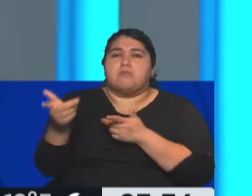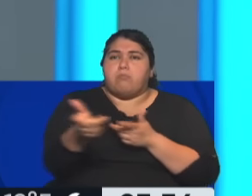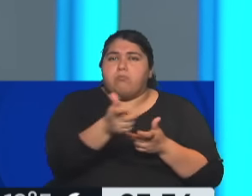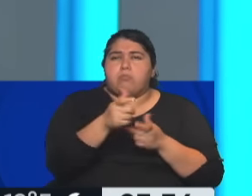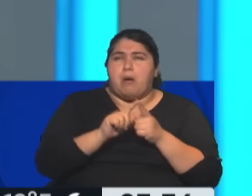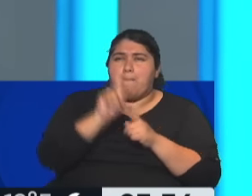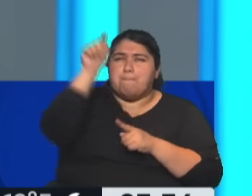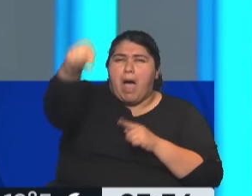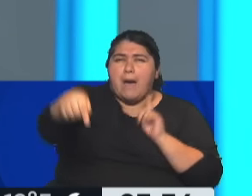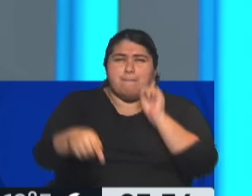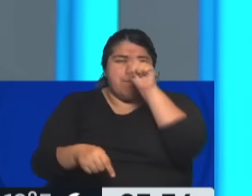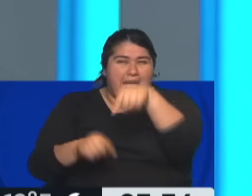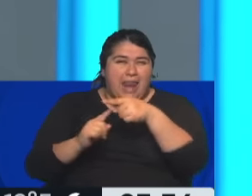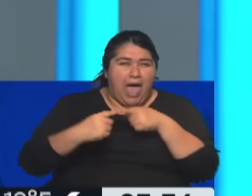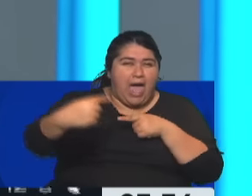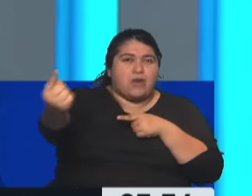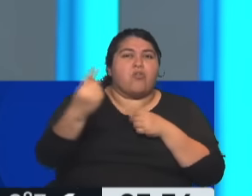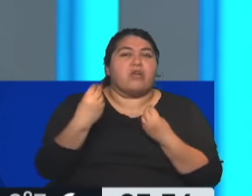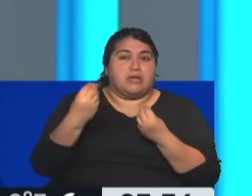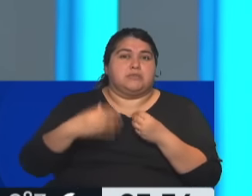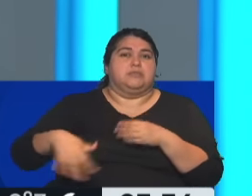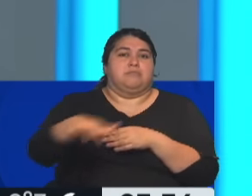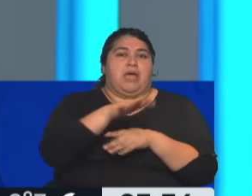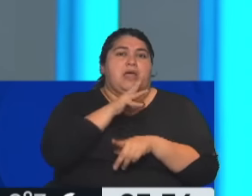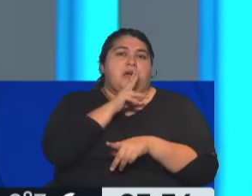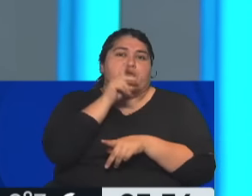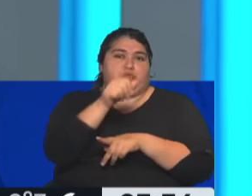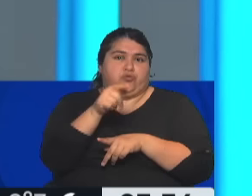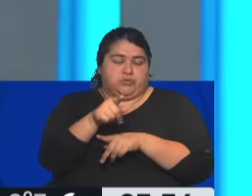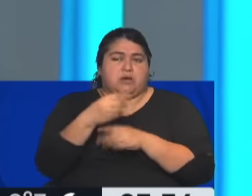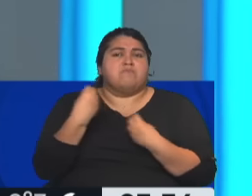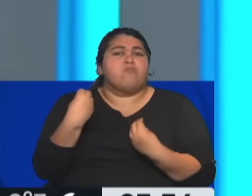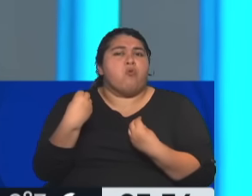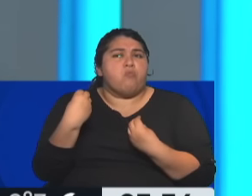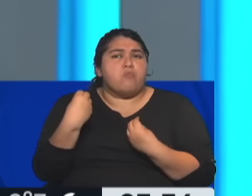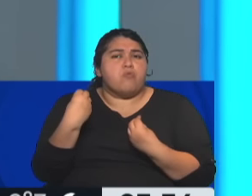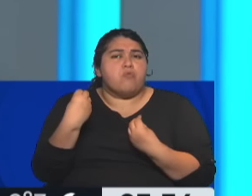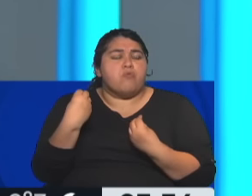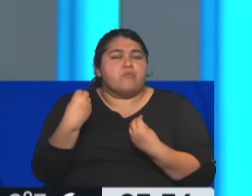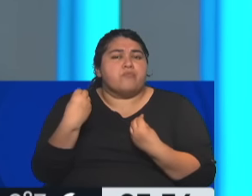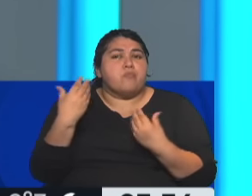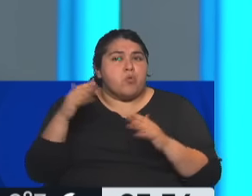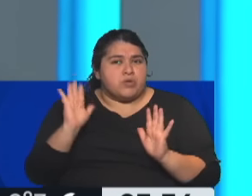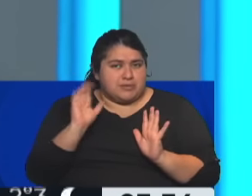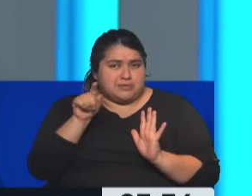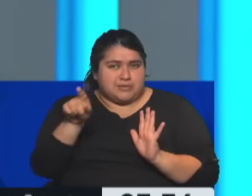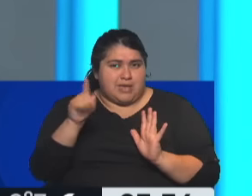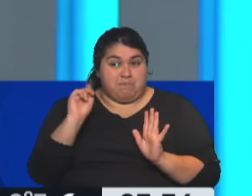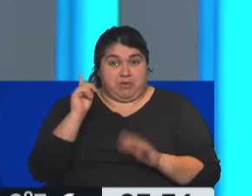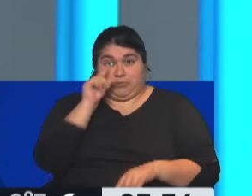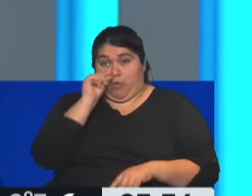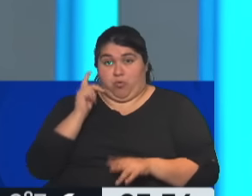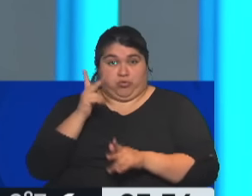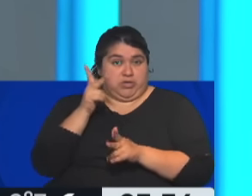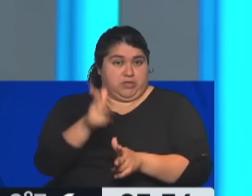alcance ya para utilizar en territorio ruso. ¿Significa o puede llegar a significar esa situación, como lo dijo el propio Putin, que